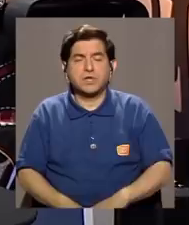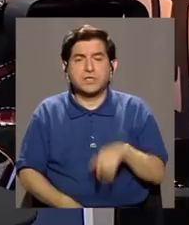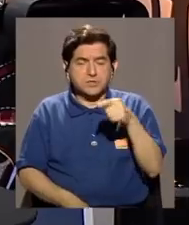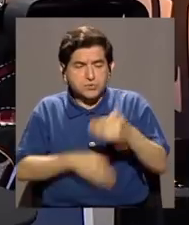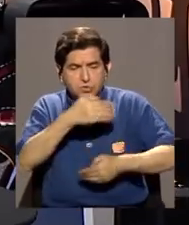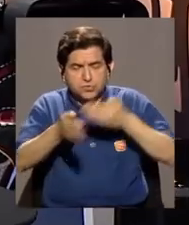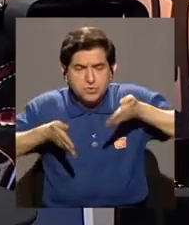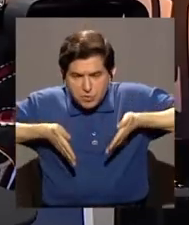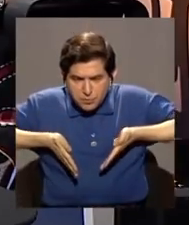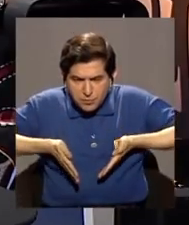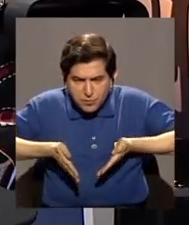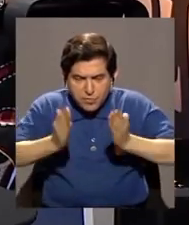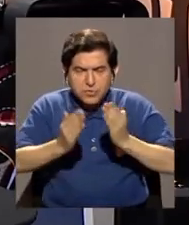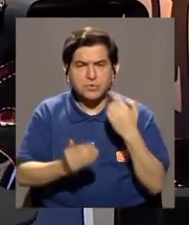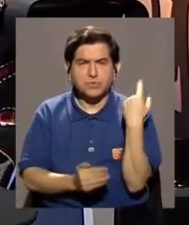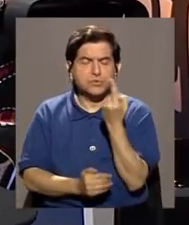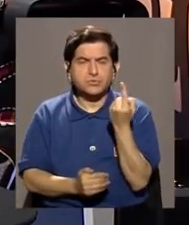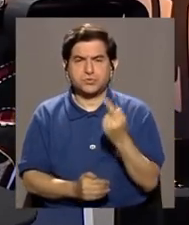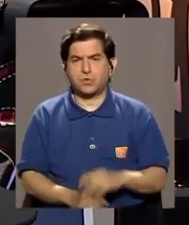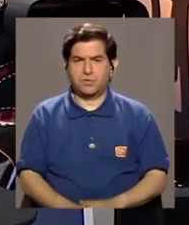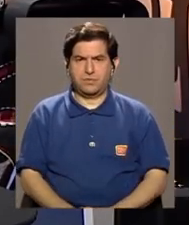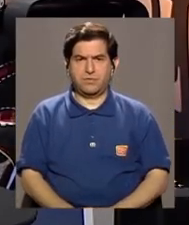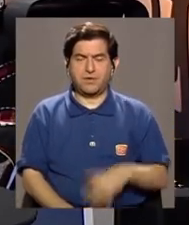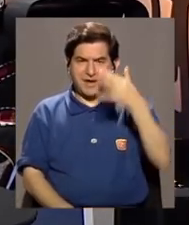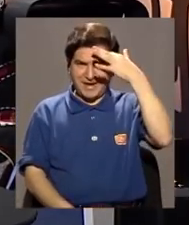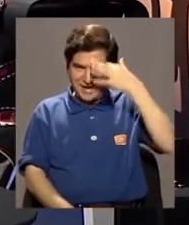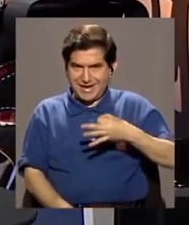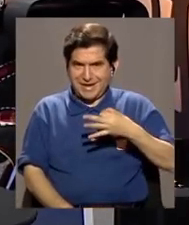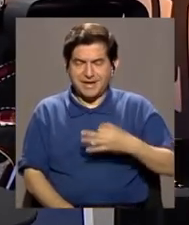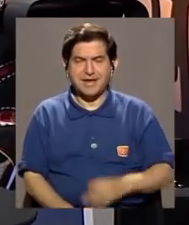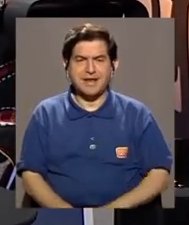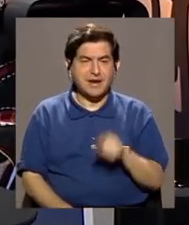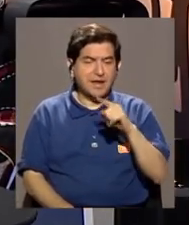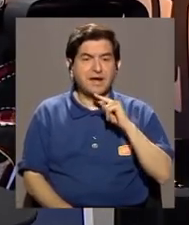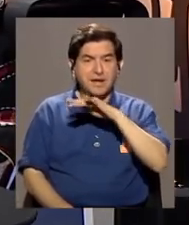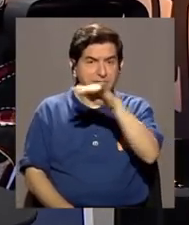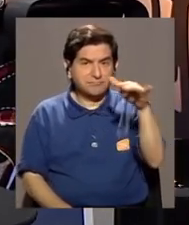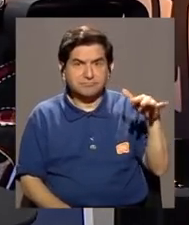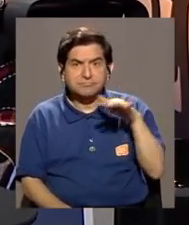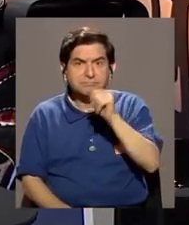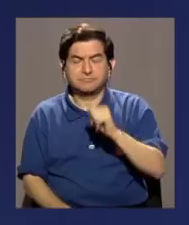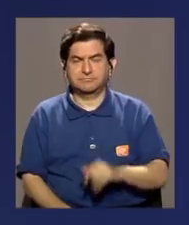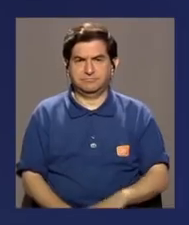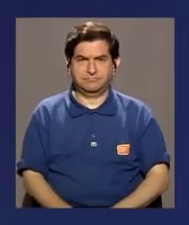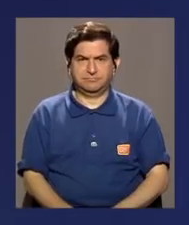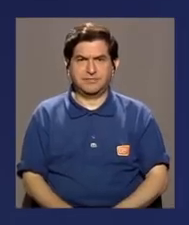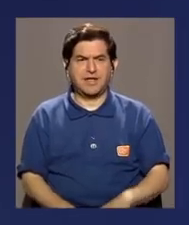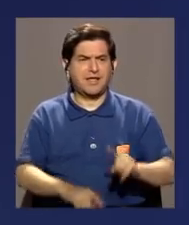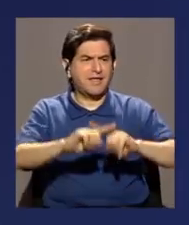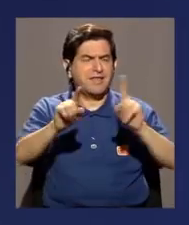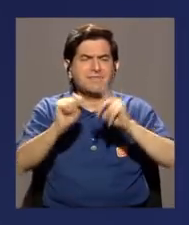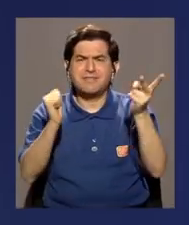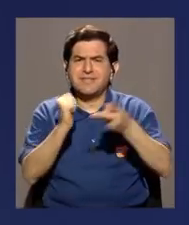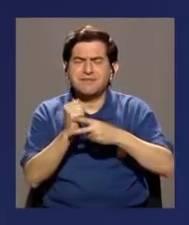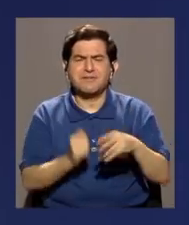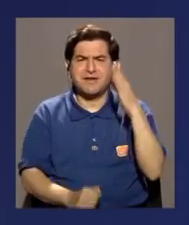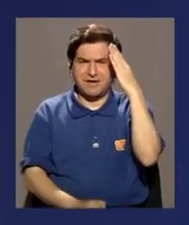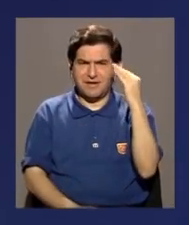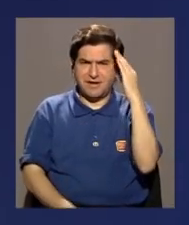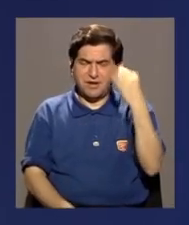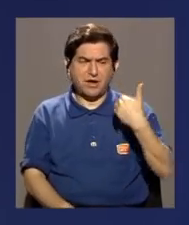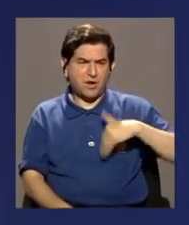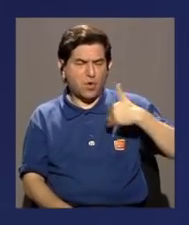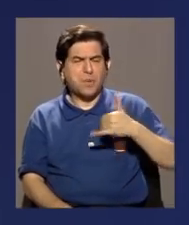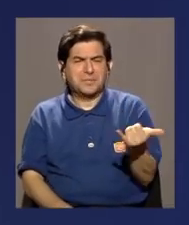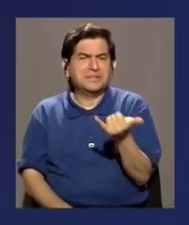parto nada más en el hecho del nacimiento creo que eso es una realidad que que muchas veces desde la vivencia